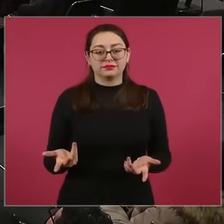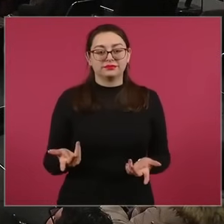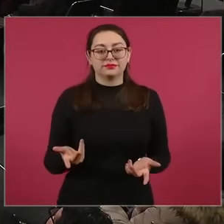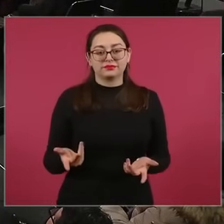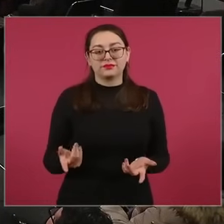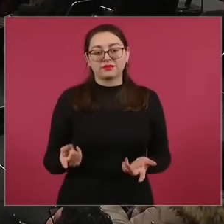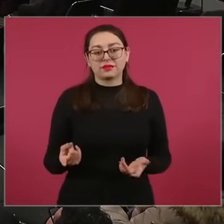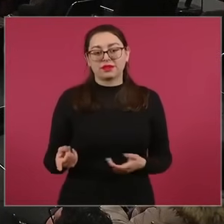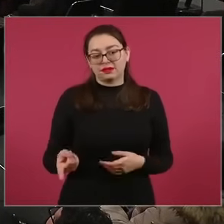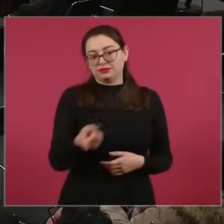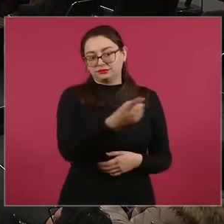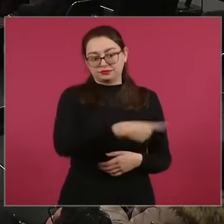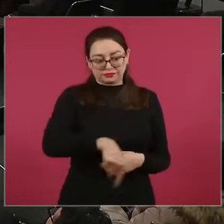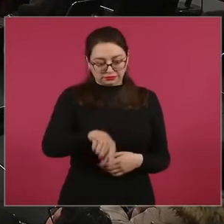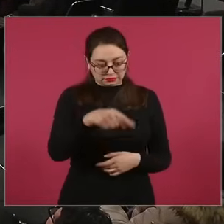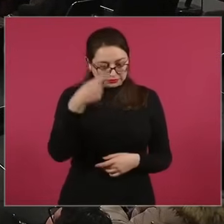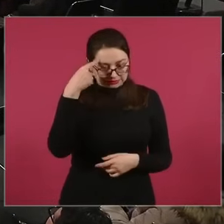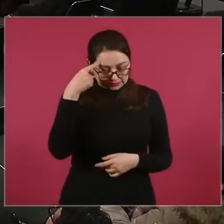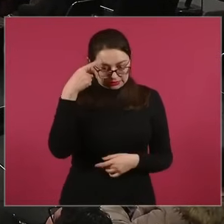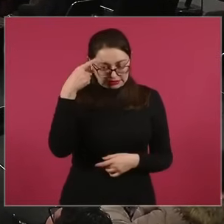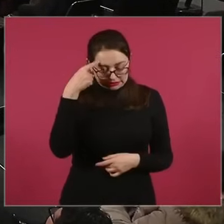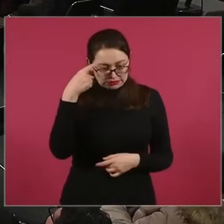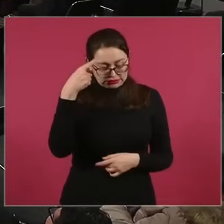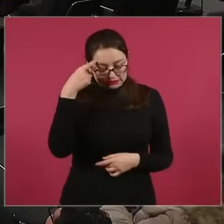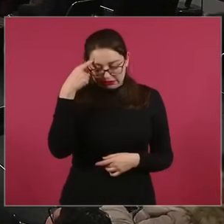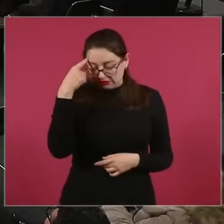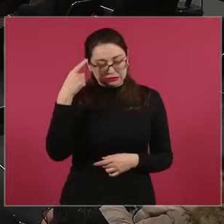modo calumnia.